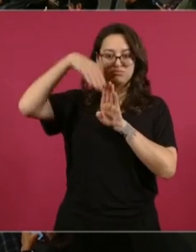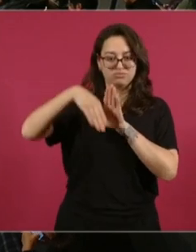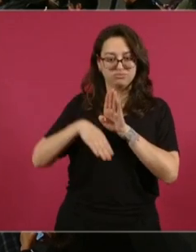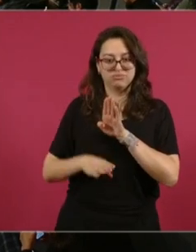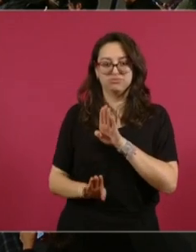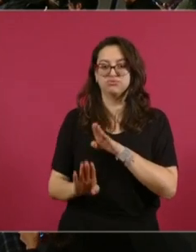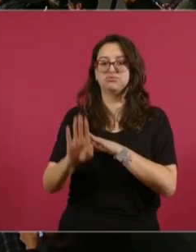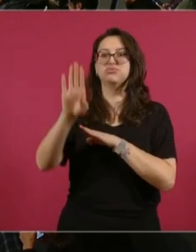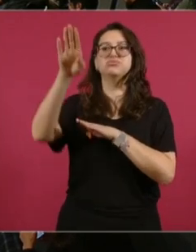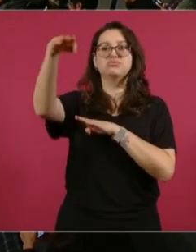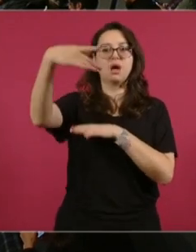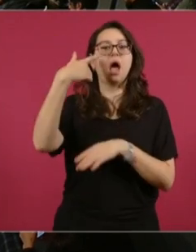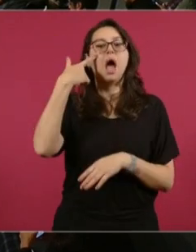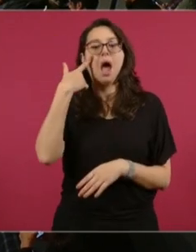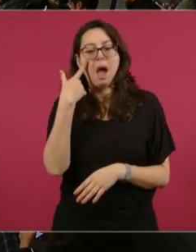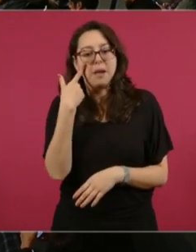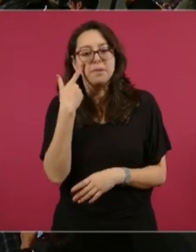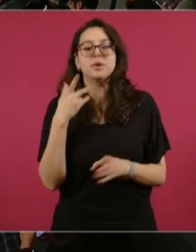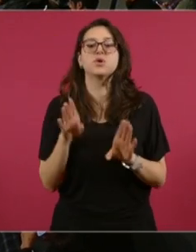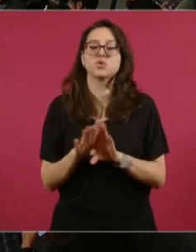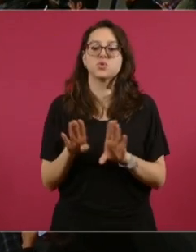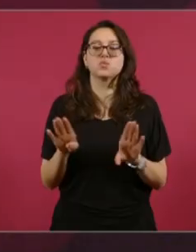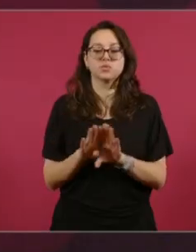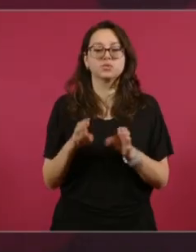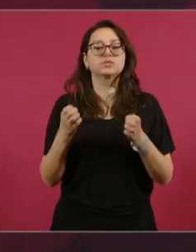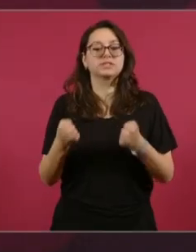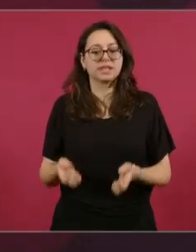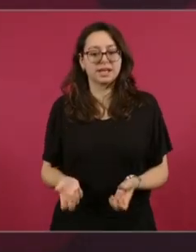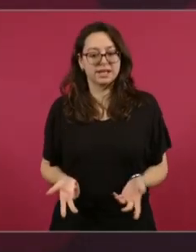complicado del proyecto? Porque